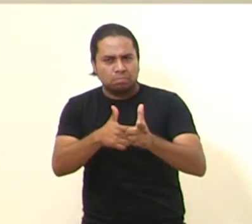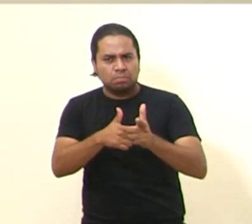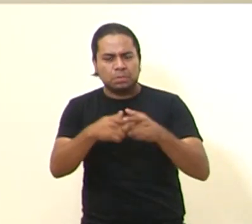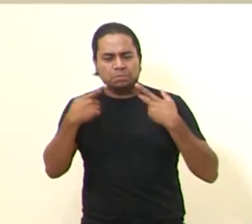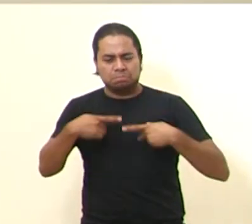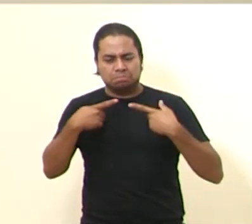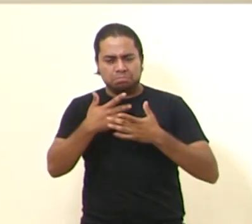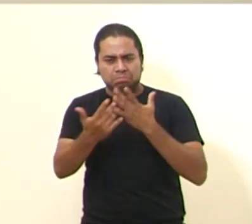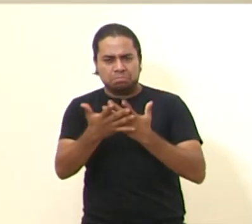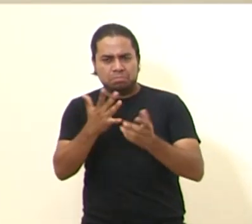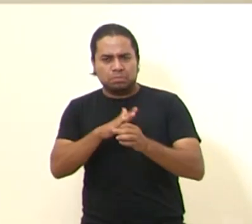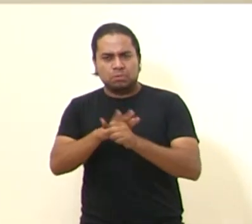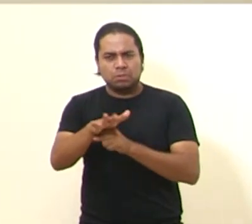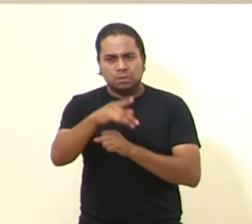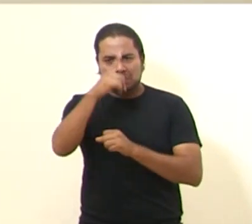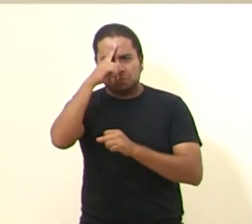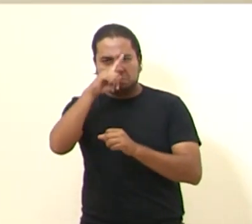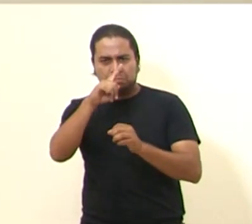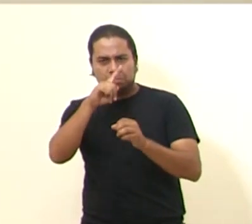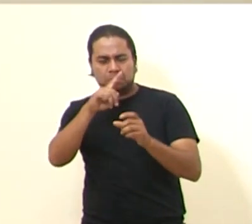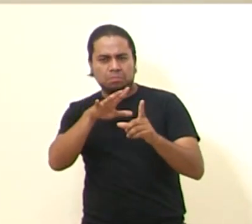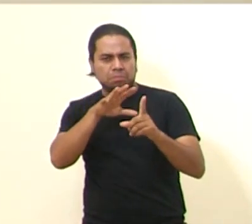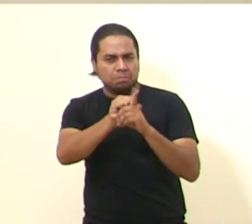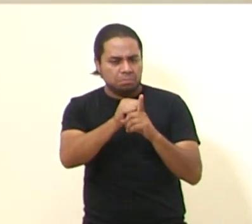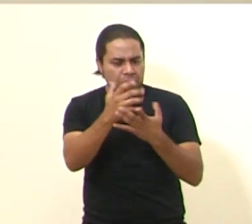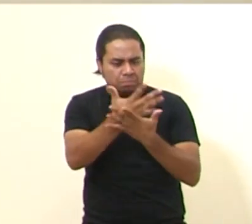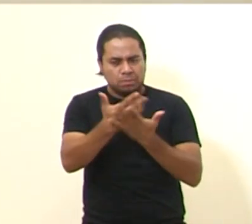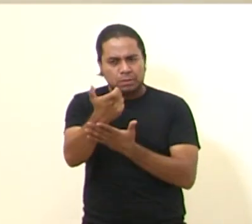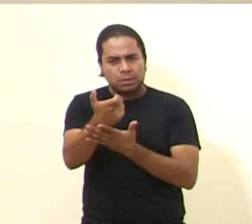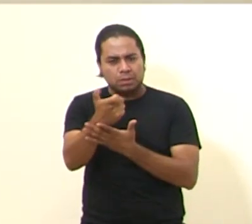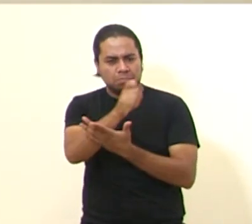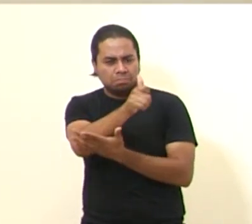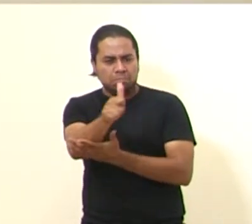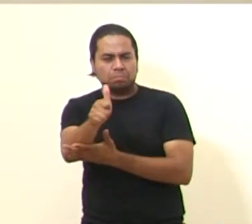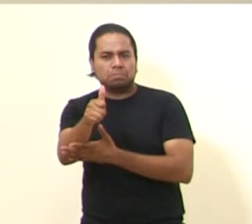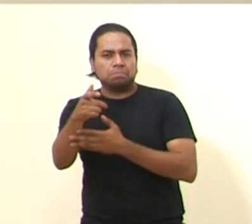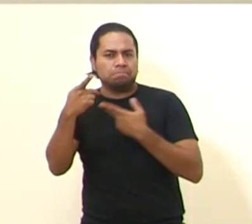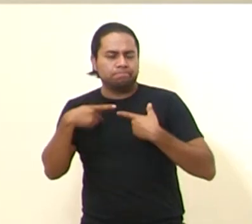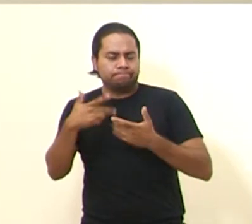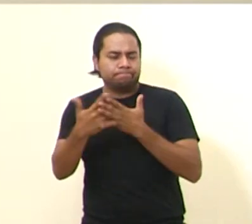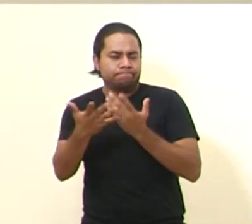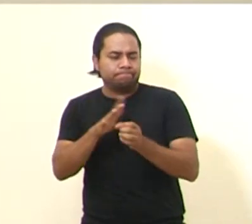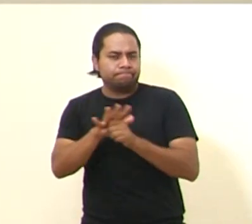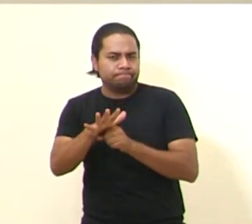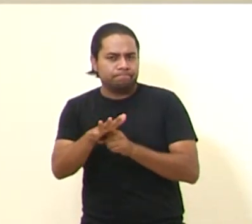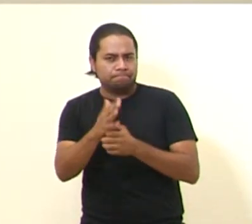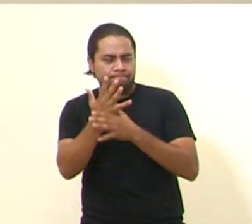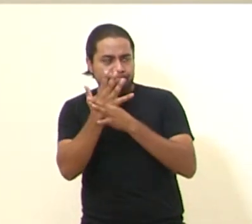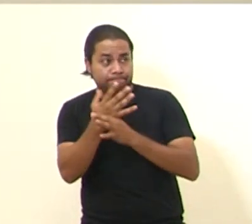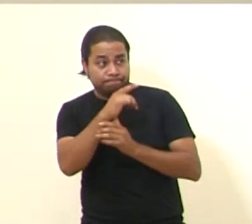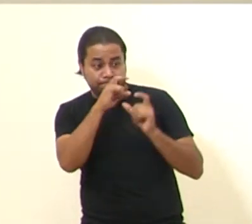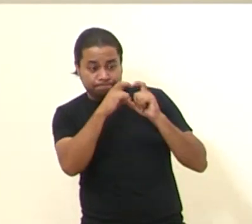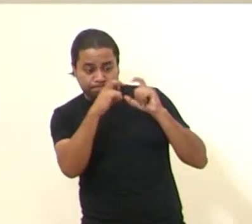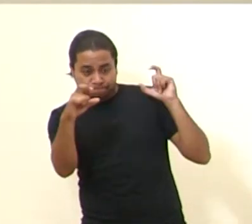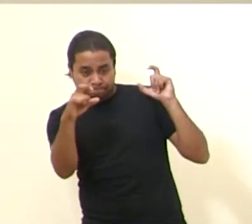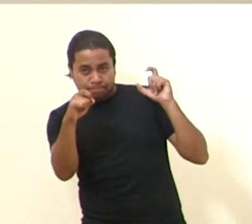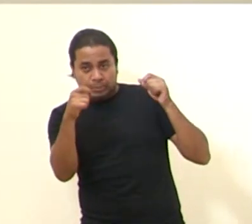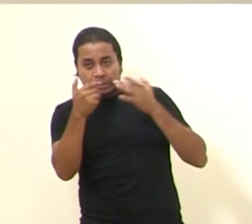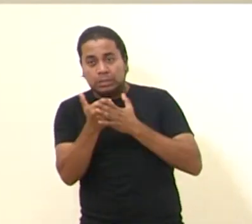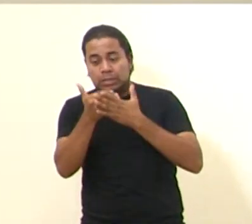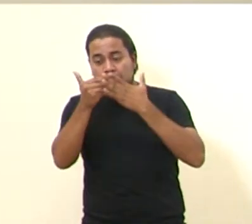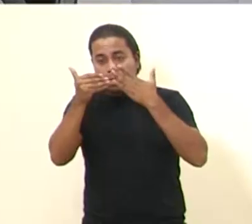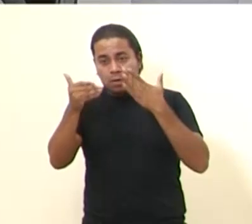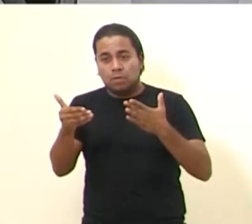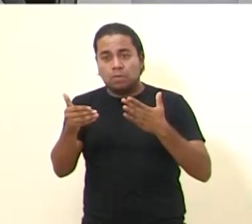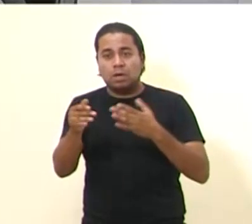la gente para obtener recursos económicos y poder subsistir? Dice aquí: en la actualidad son